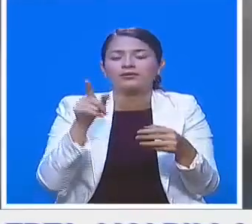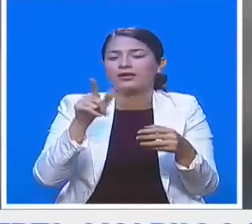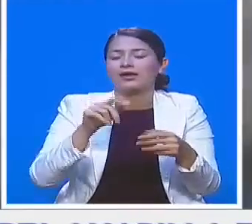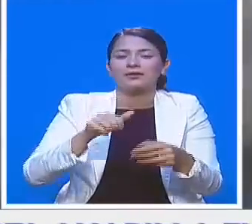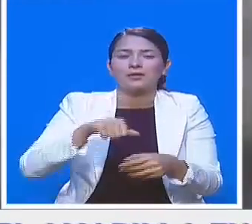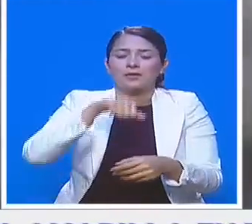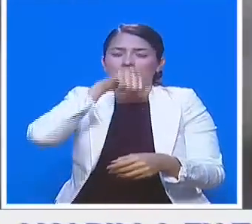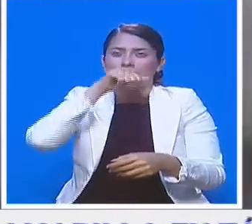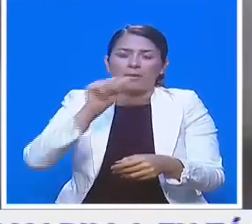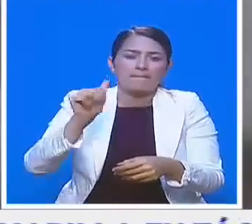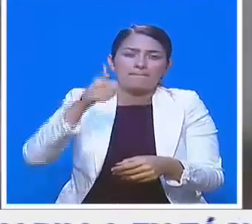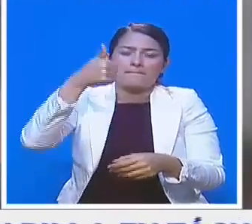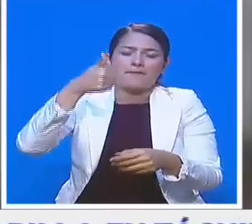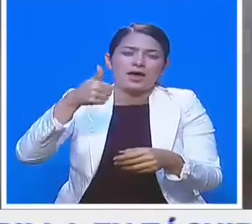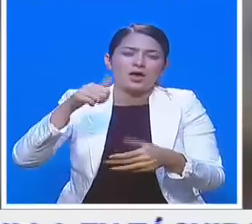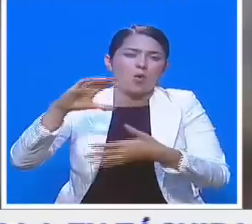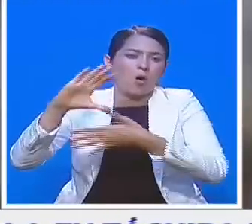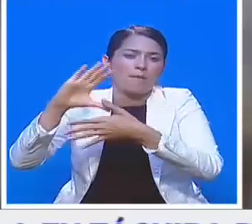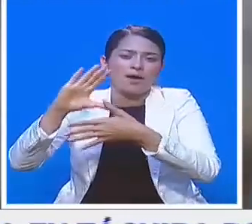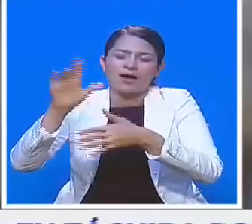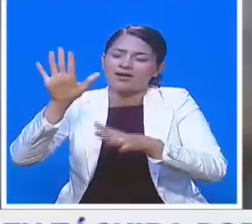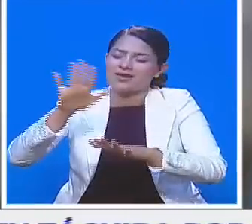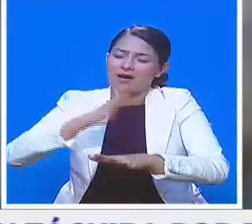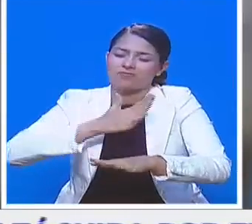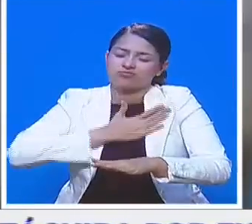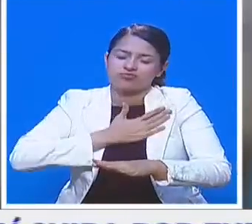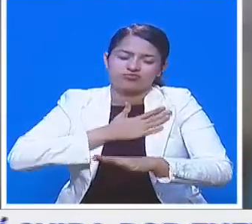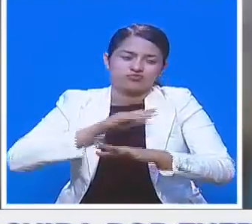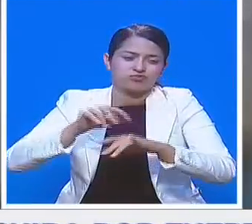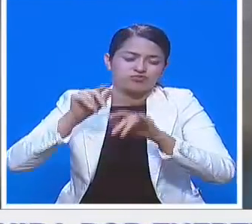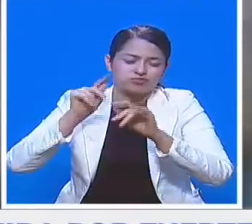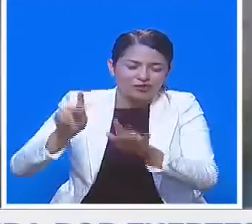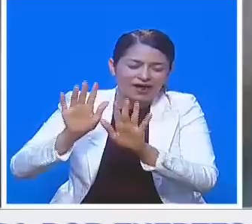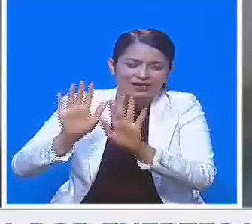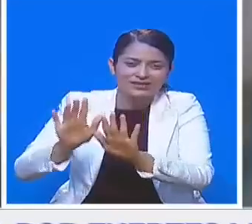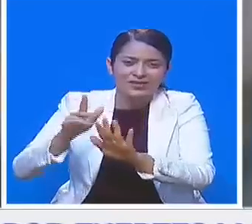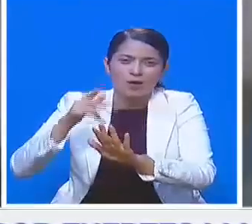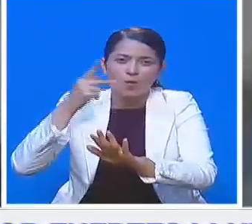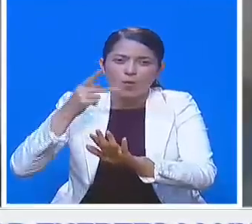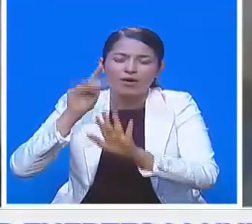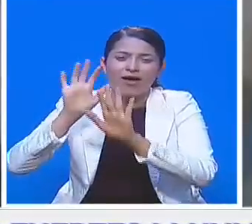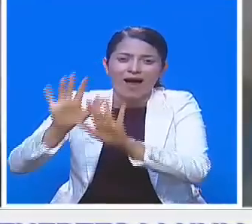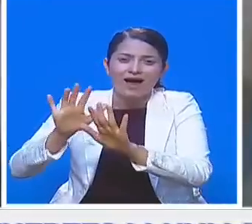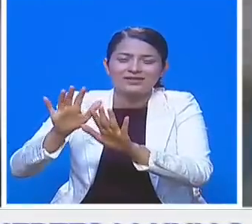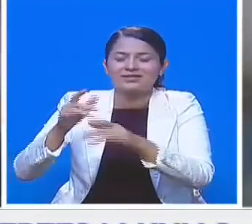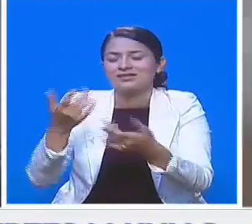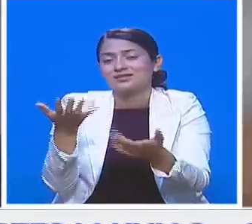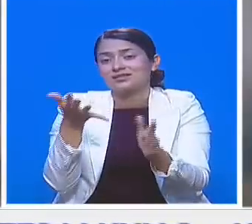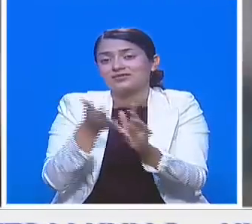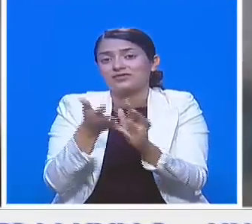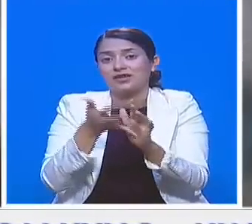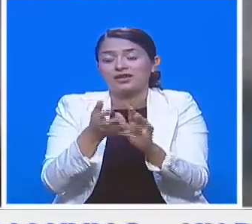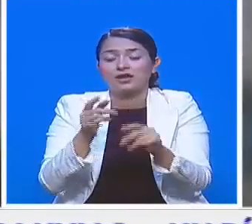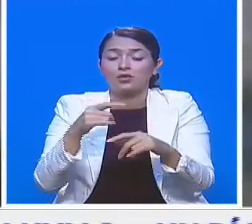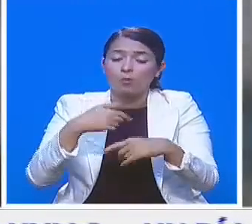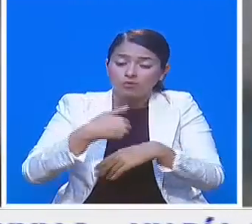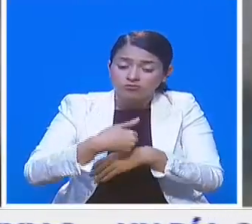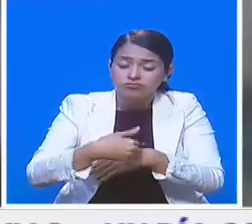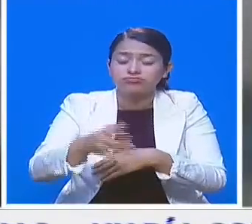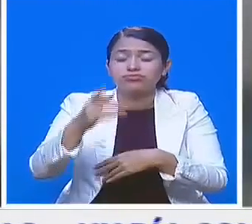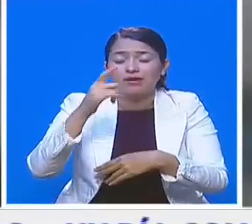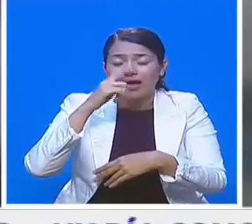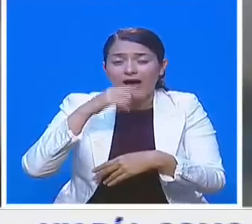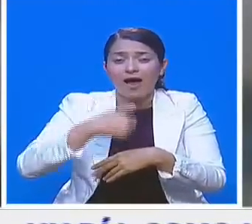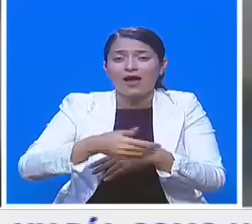primero, de una política neonacionalista que va a marcar todo lo que queda de año y todo lo que queda de